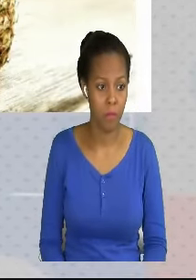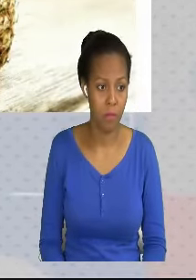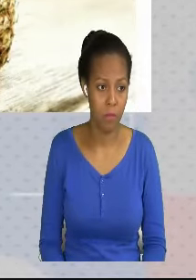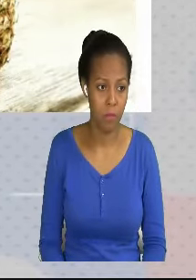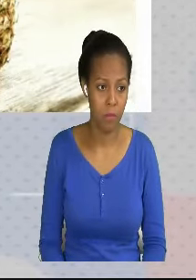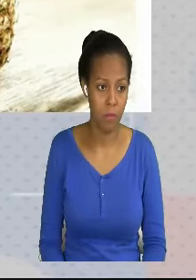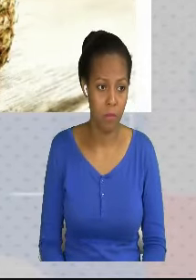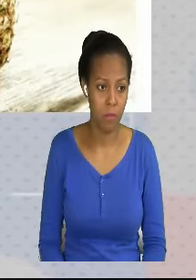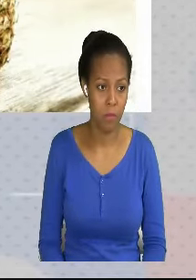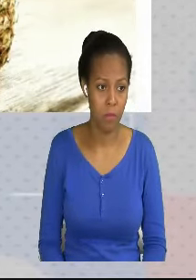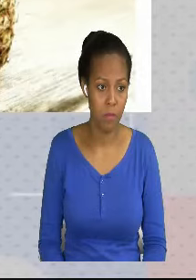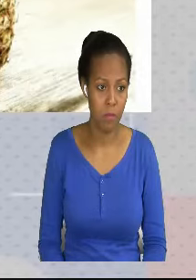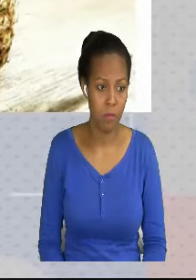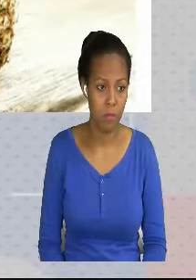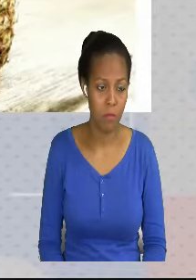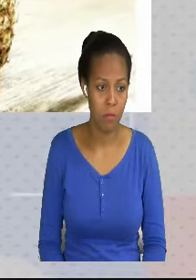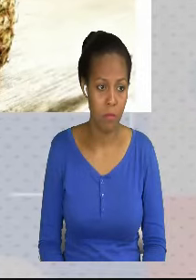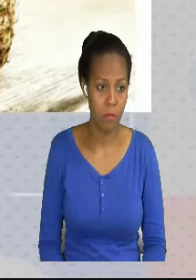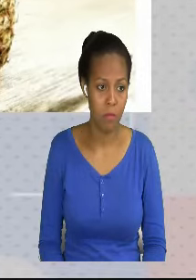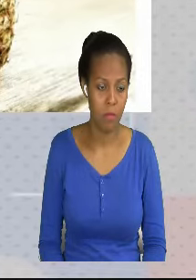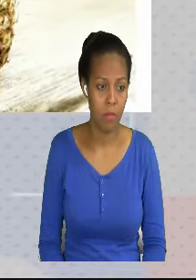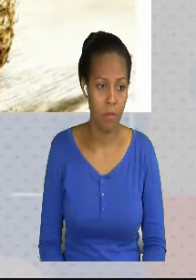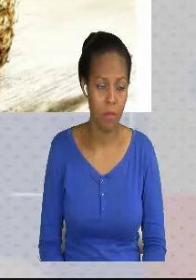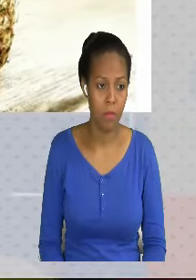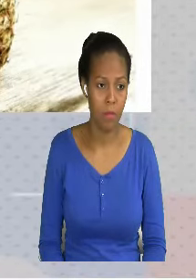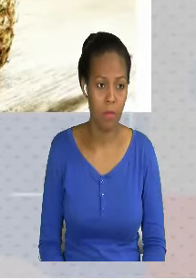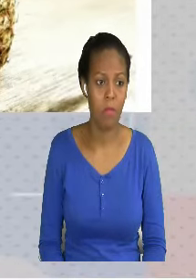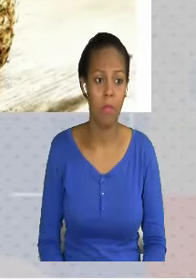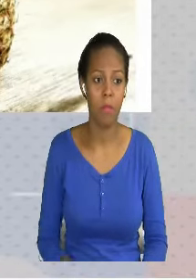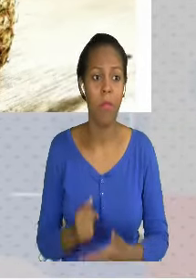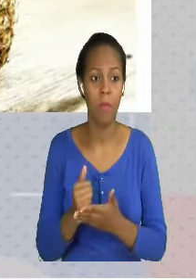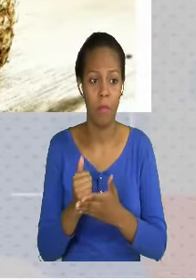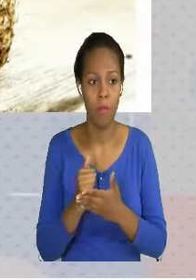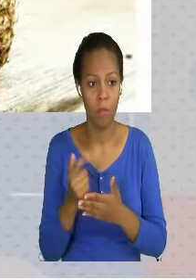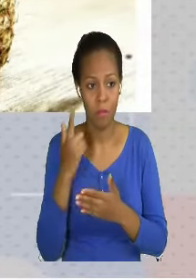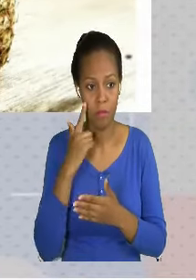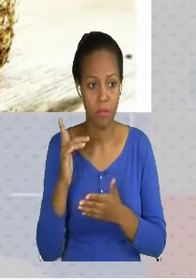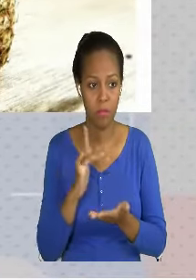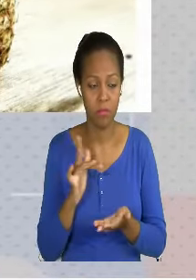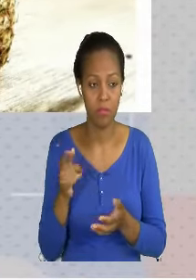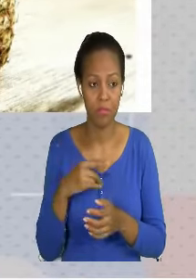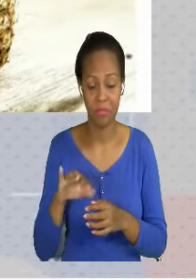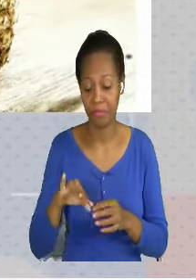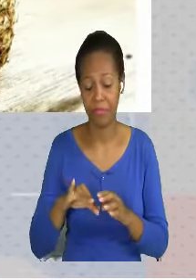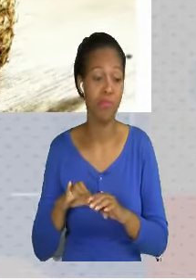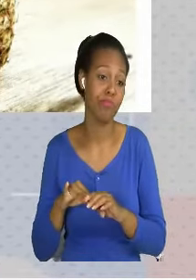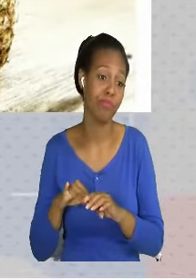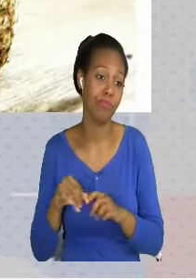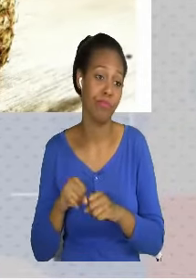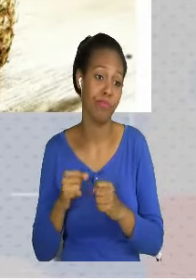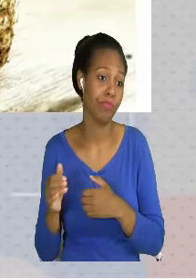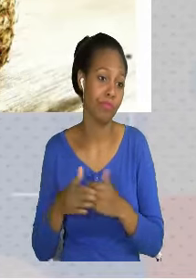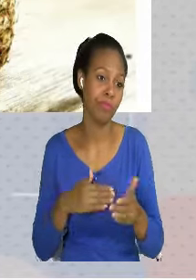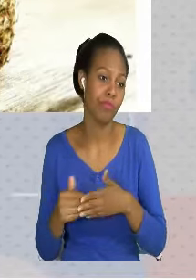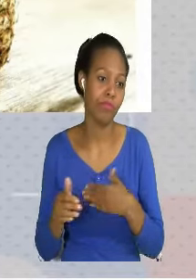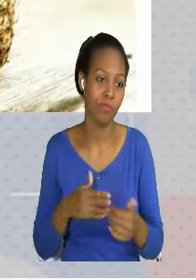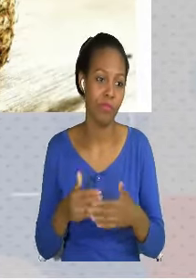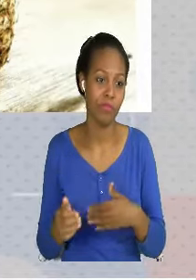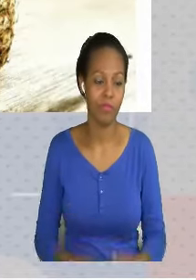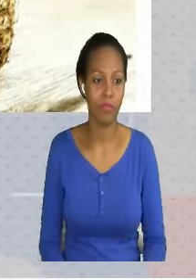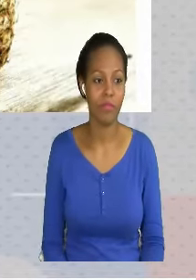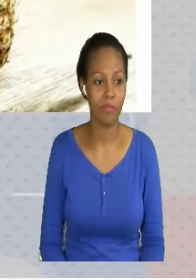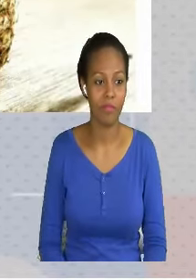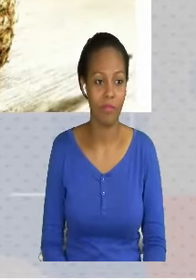¿No? Él empieza y te ayuda a remover. Me dañaron una uña, pero bueno, no importa.